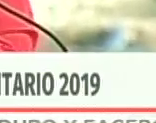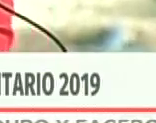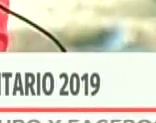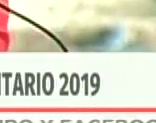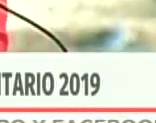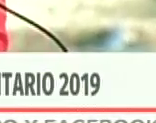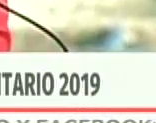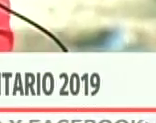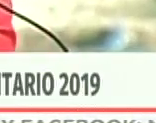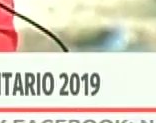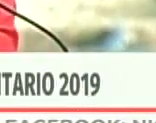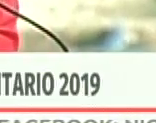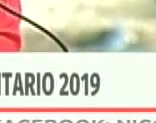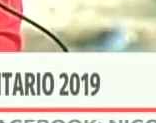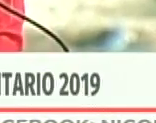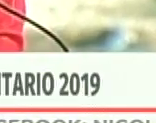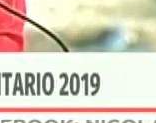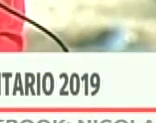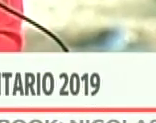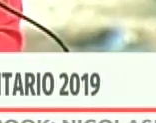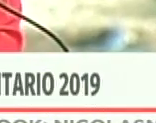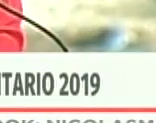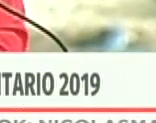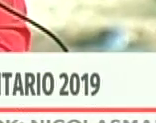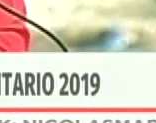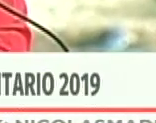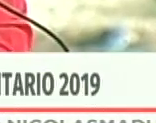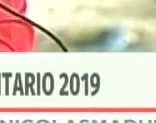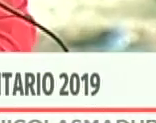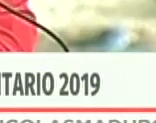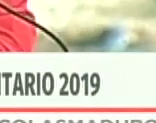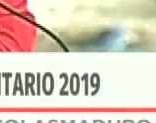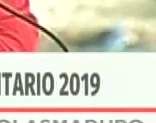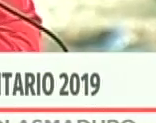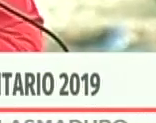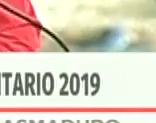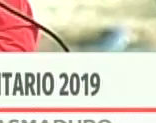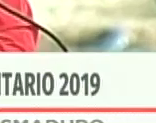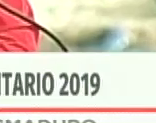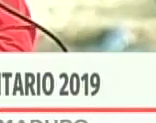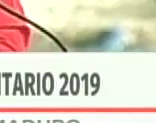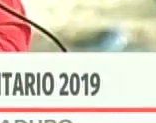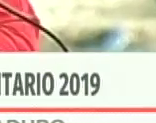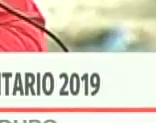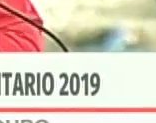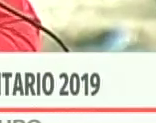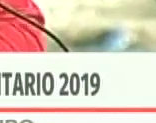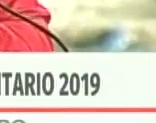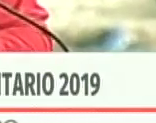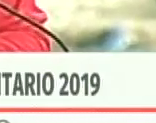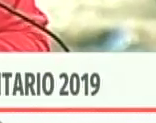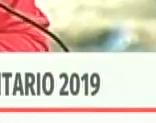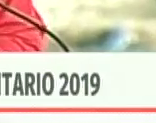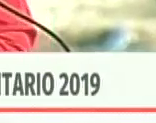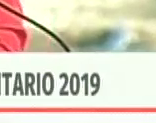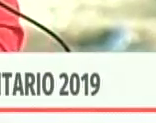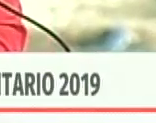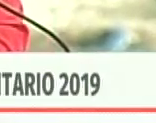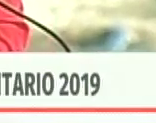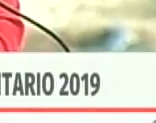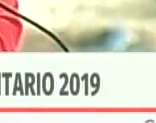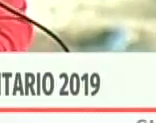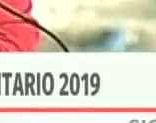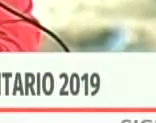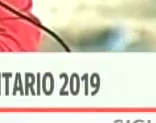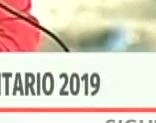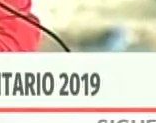seguiremos, presidente, apostando a la masificación del deporte. Así lo establece la Ley Orgánica del Deporte en el artículo 12. La prioridad del sistema deportivo